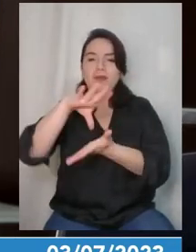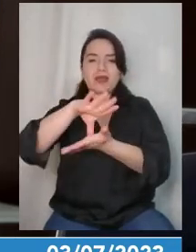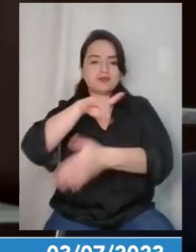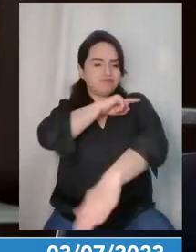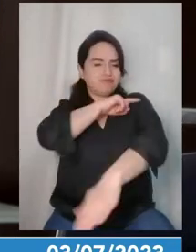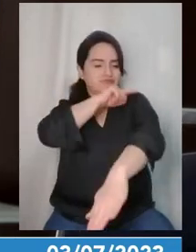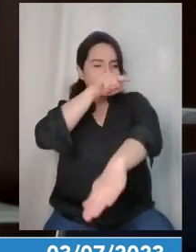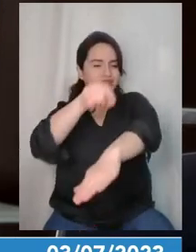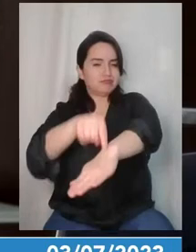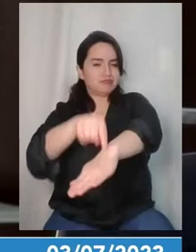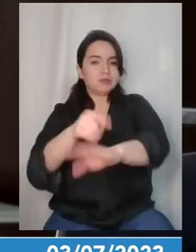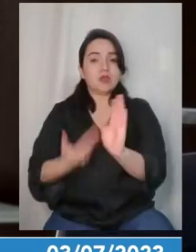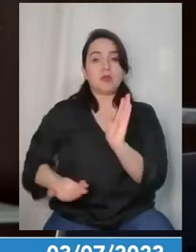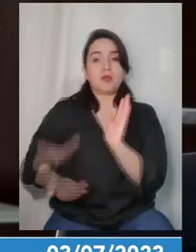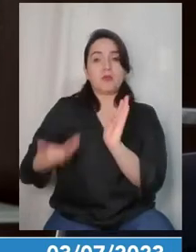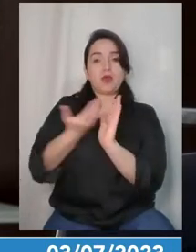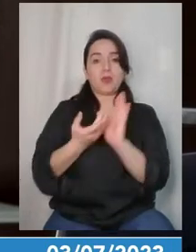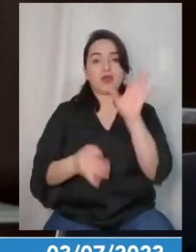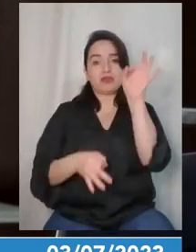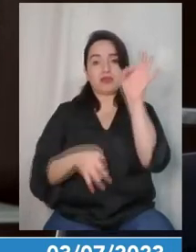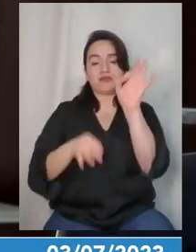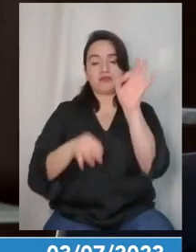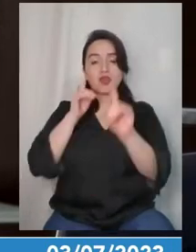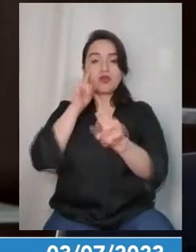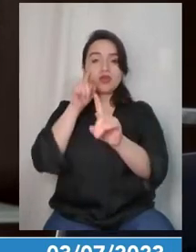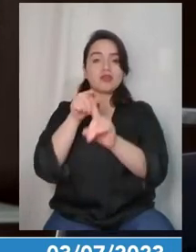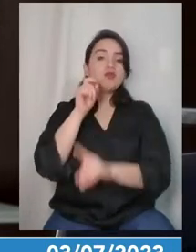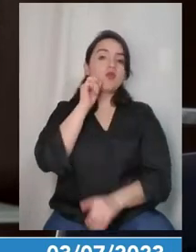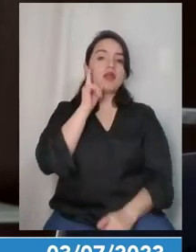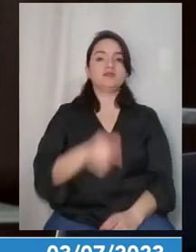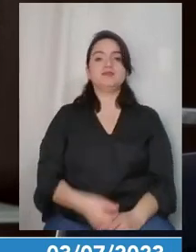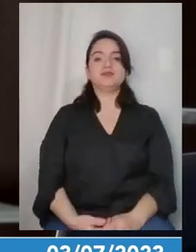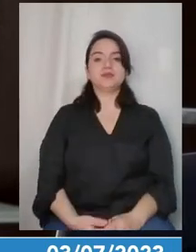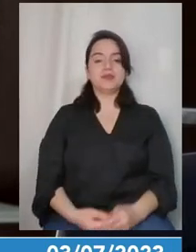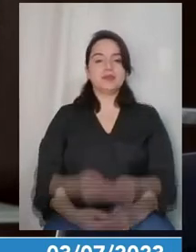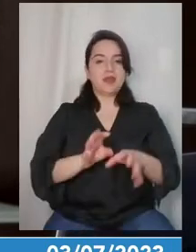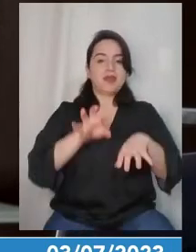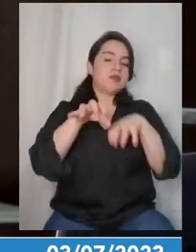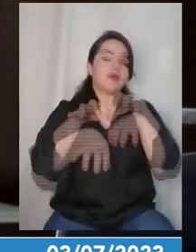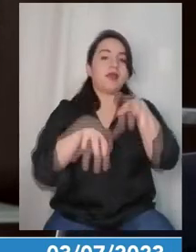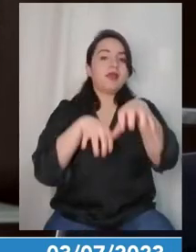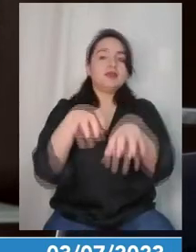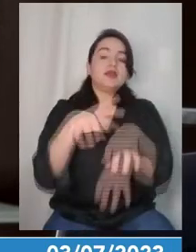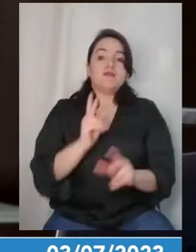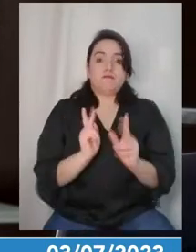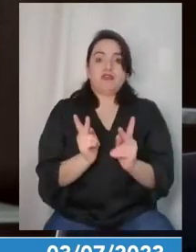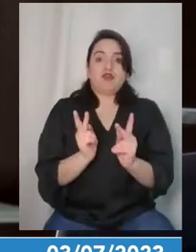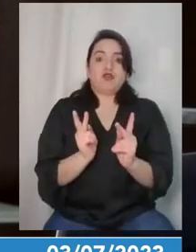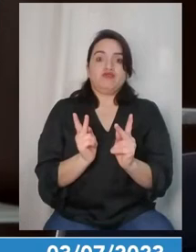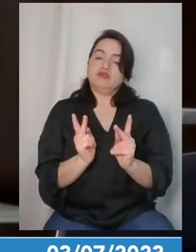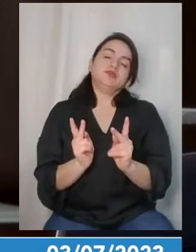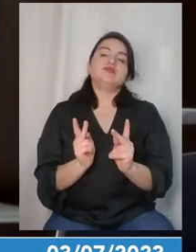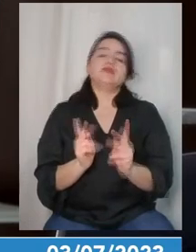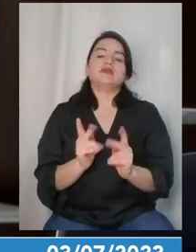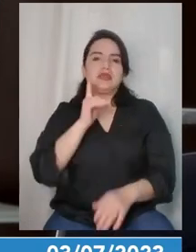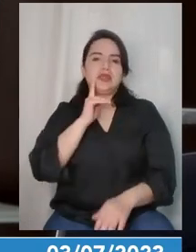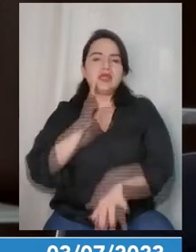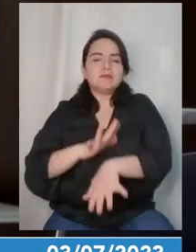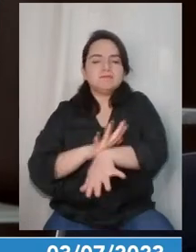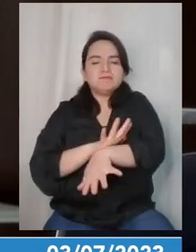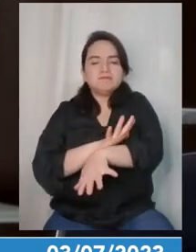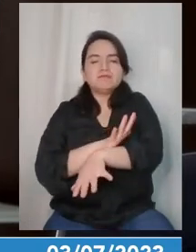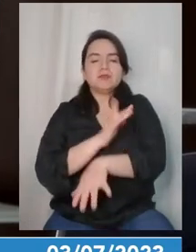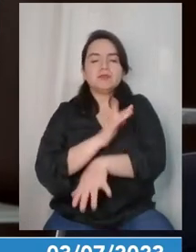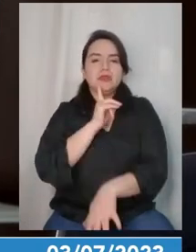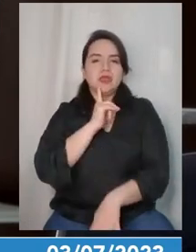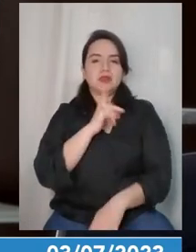del siguiente tenor. Los animales son seres vivos, dotados de sensibilidad. Es deber del Estado